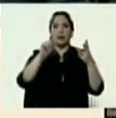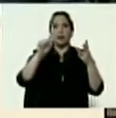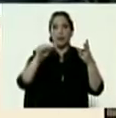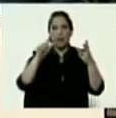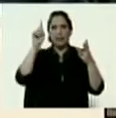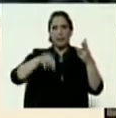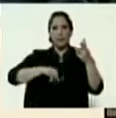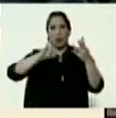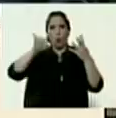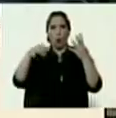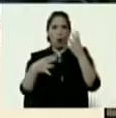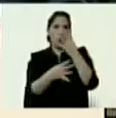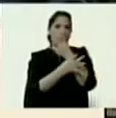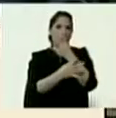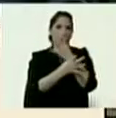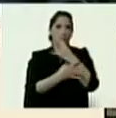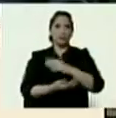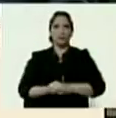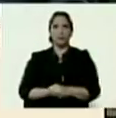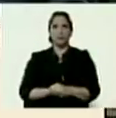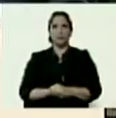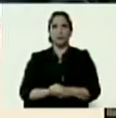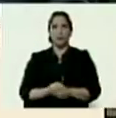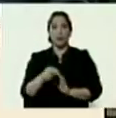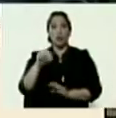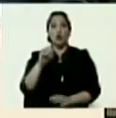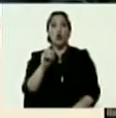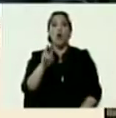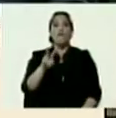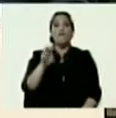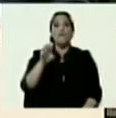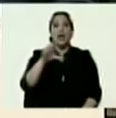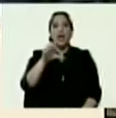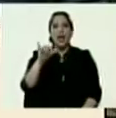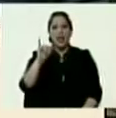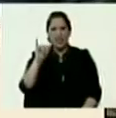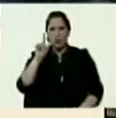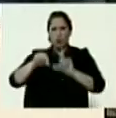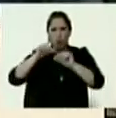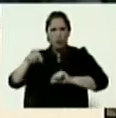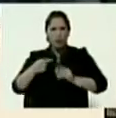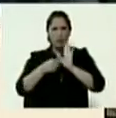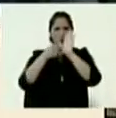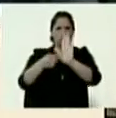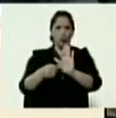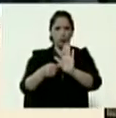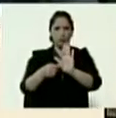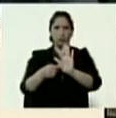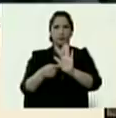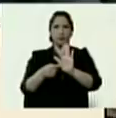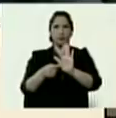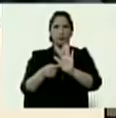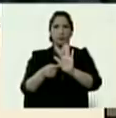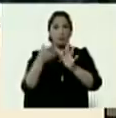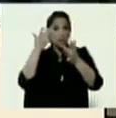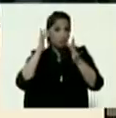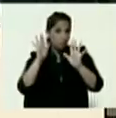Guaidó. Señor Novelli, ese Twitter que usted mostró, que